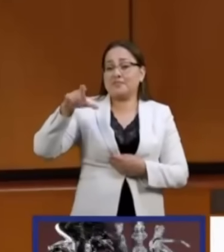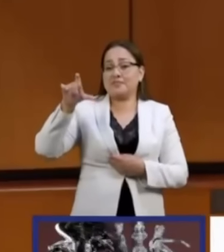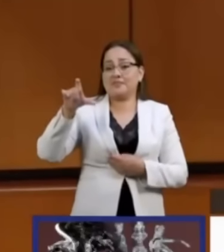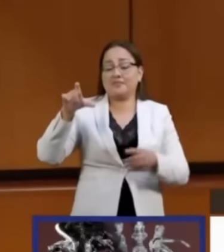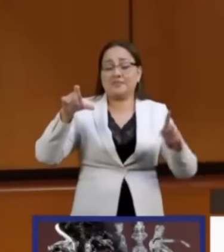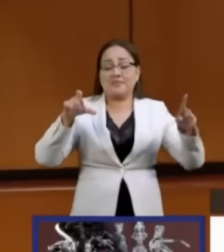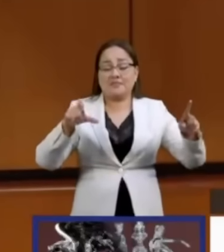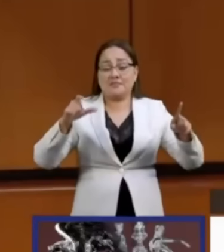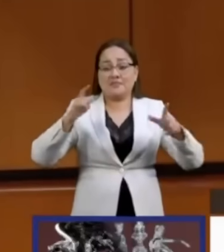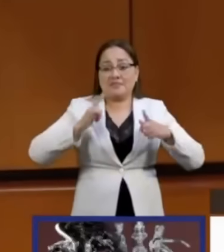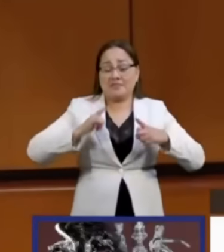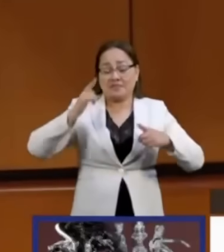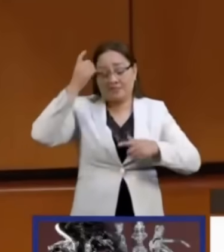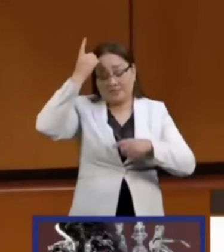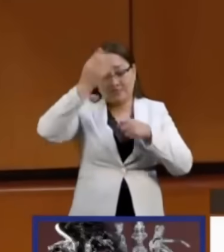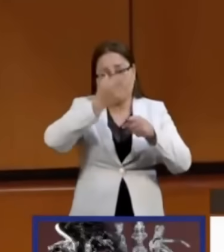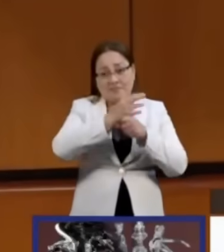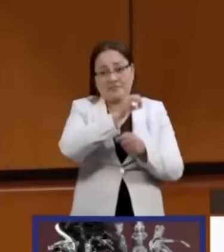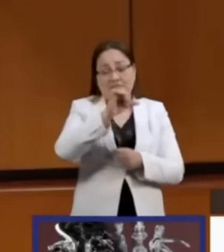la Coca-Cola.